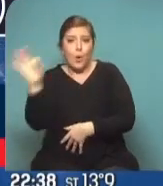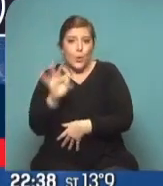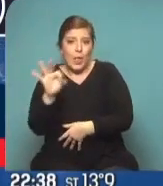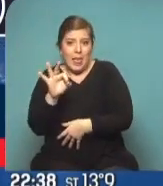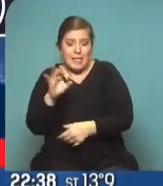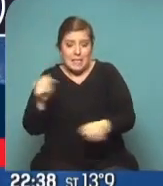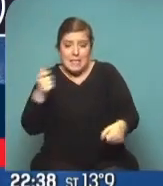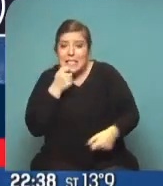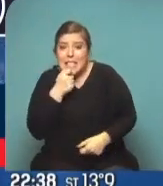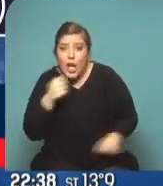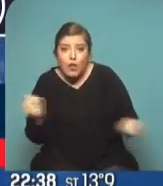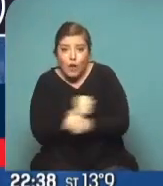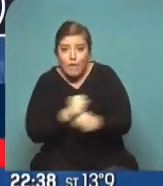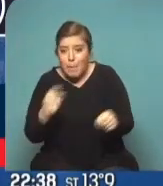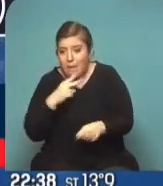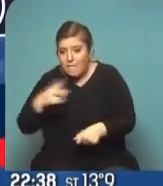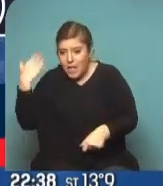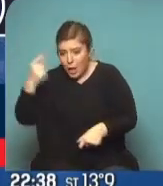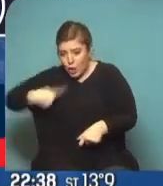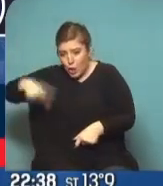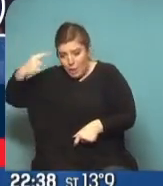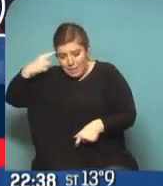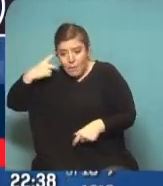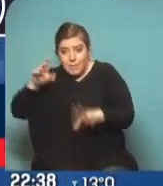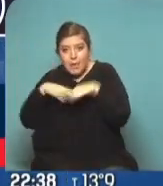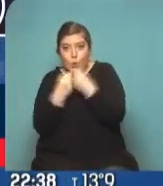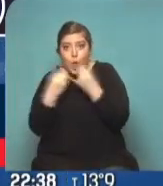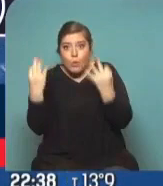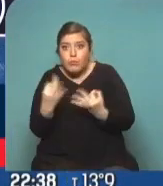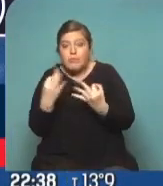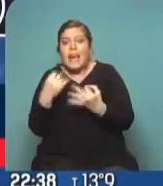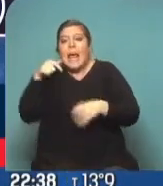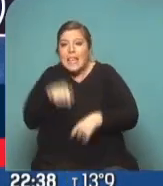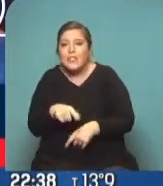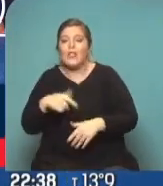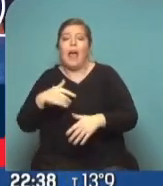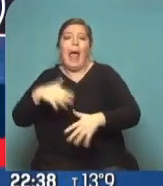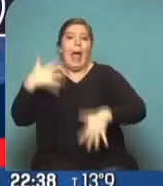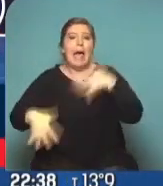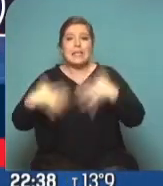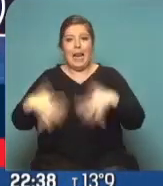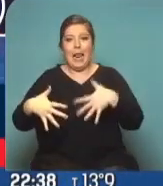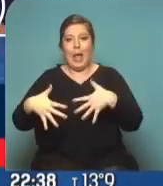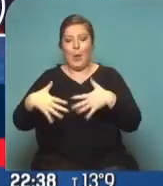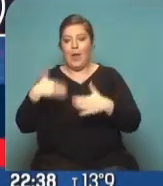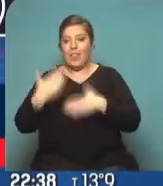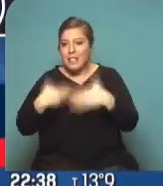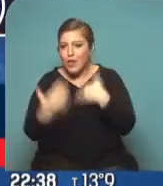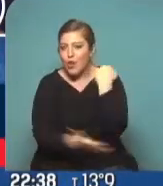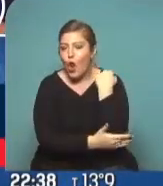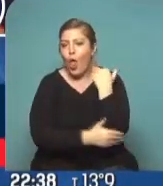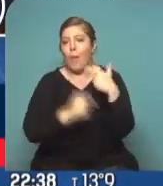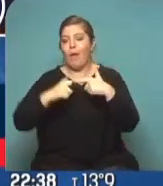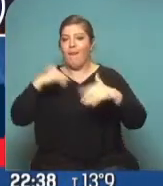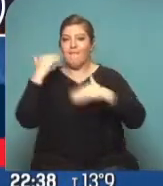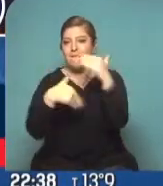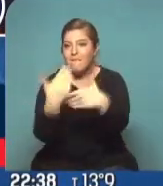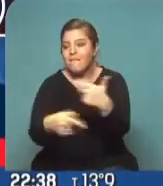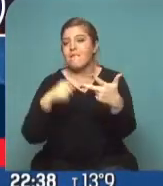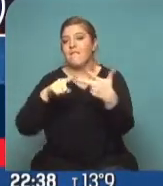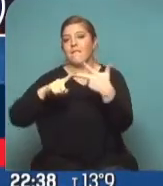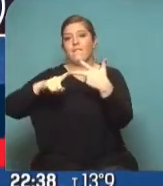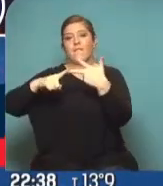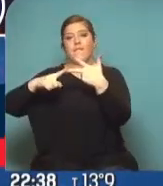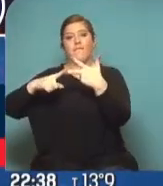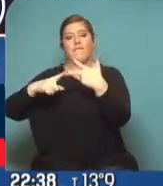que íbamos a tener un muy buen resultado, eso aceleraba el desarrollo económico, el crecimiento, la llegada